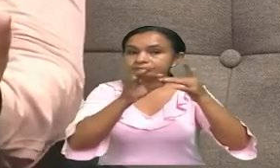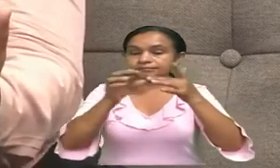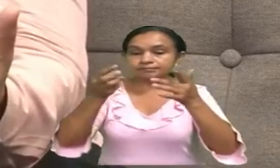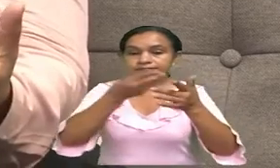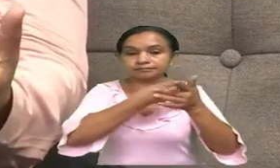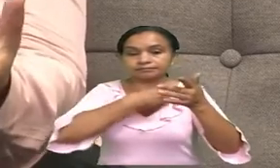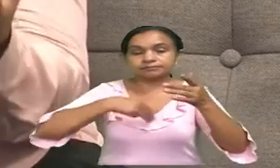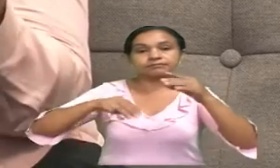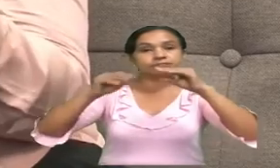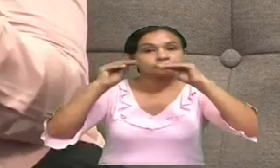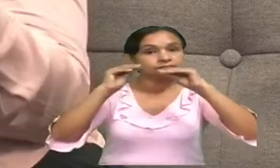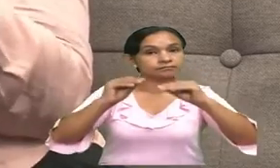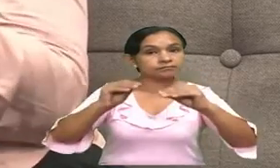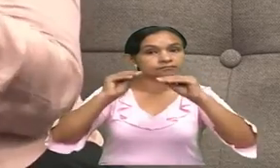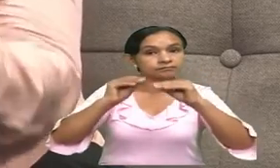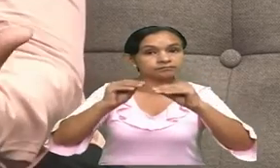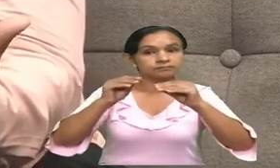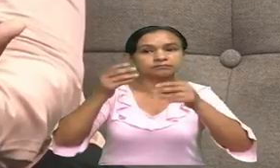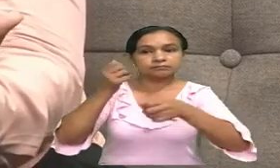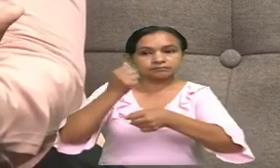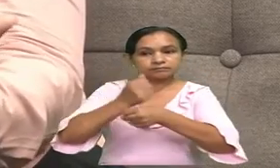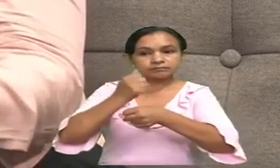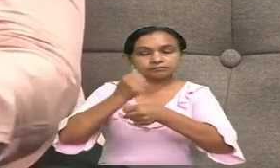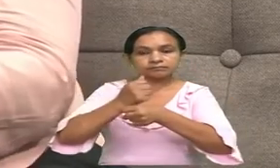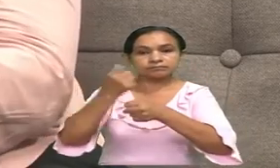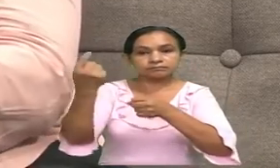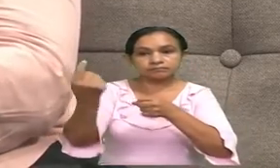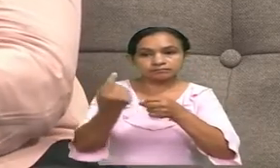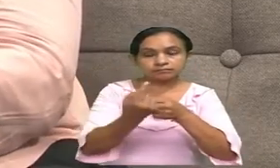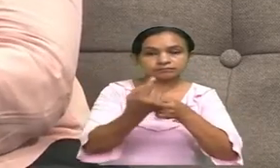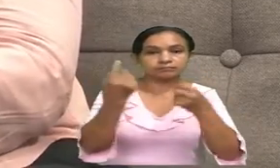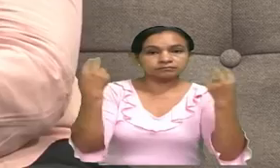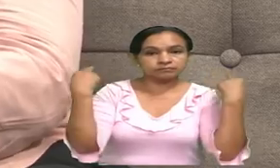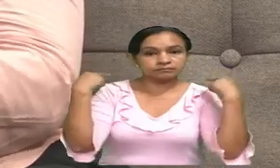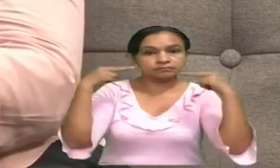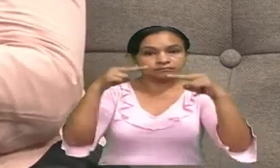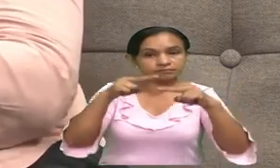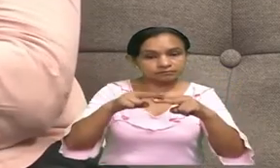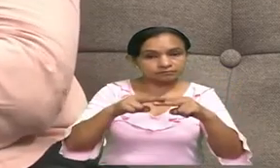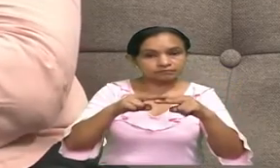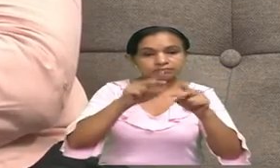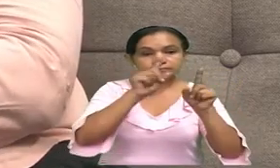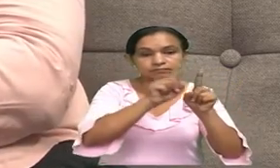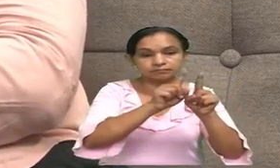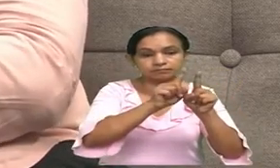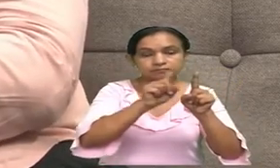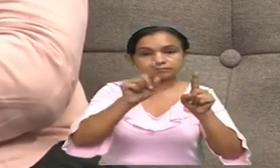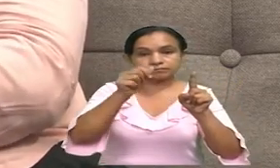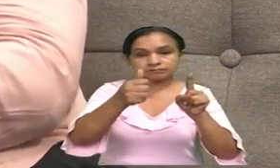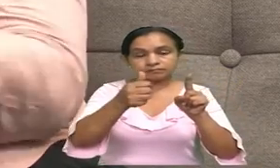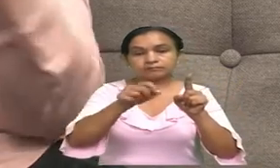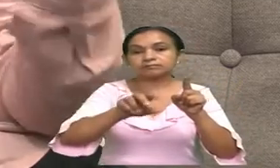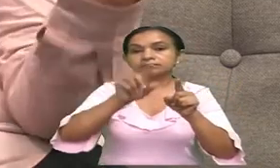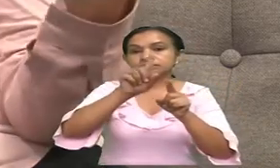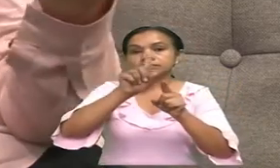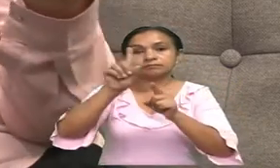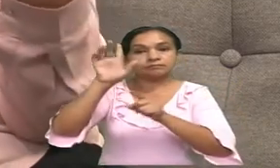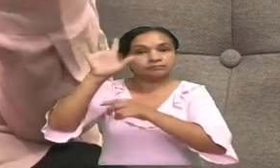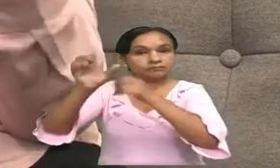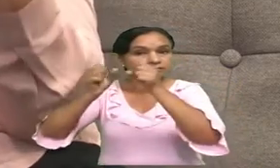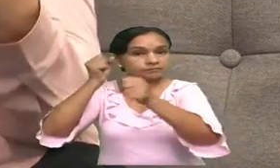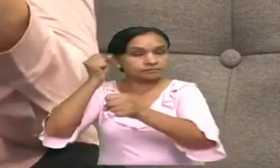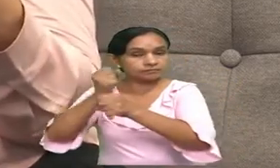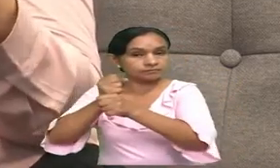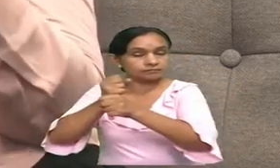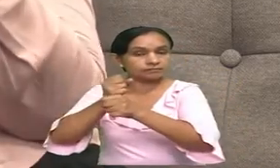Ministerio de Educación es el empleador principal de los profesores de primaria y secundaria. Sí. Pero las universidades